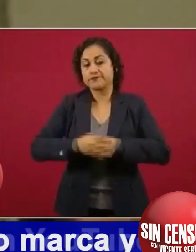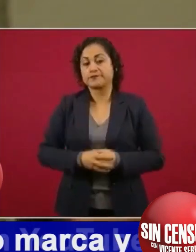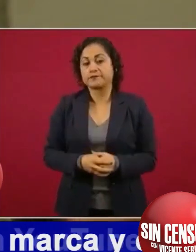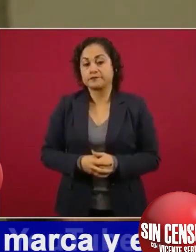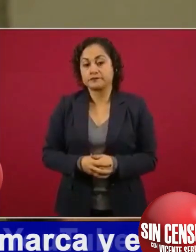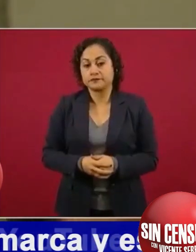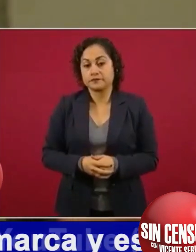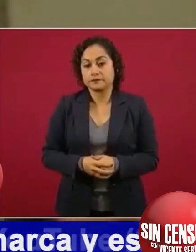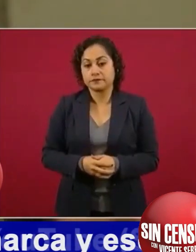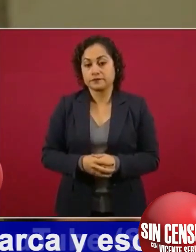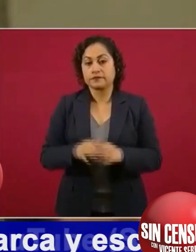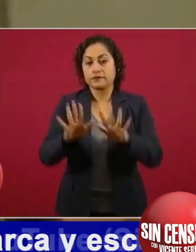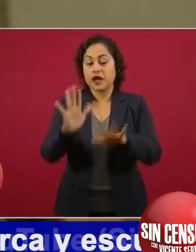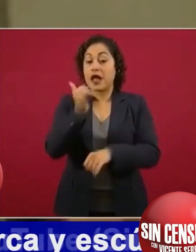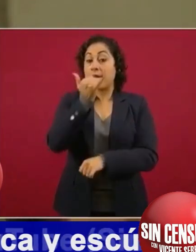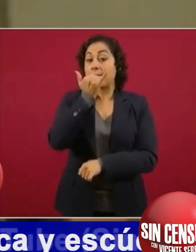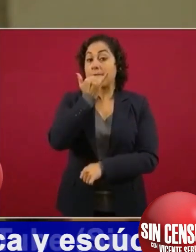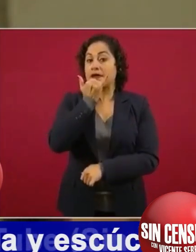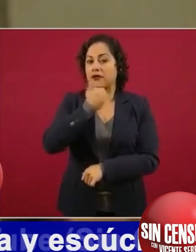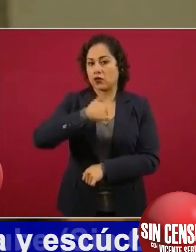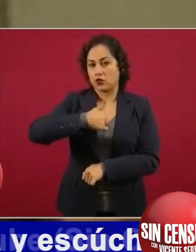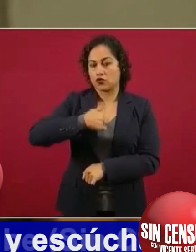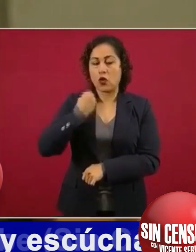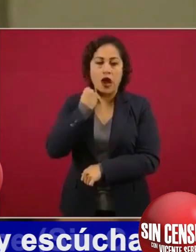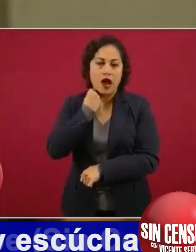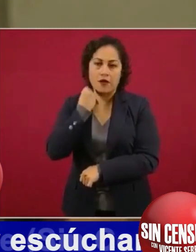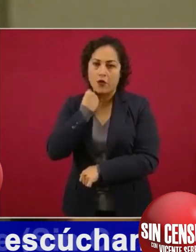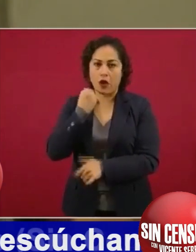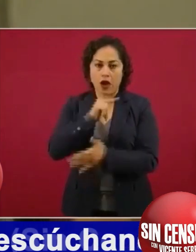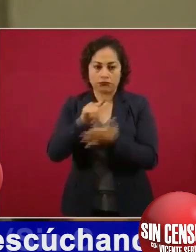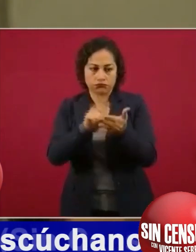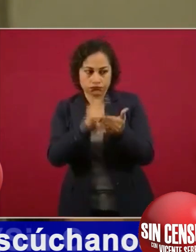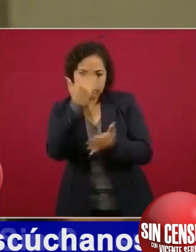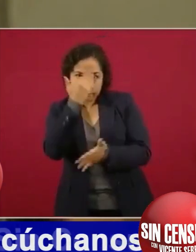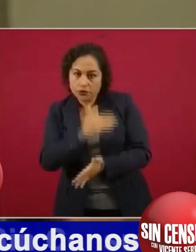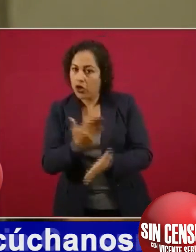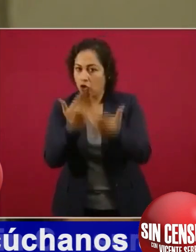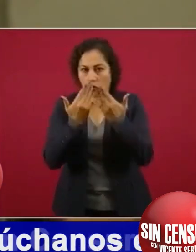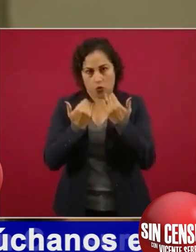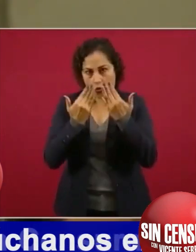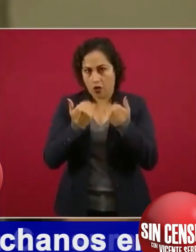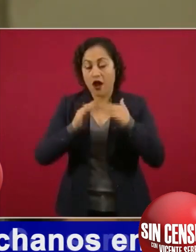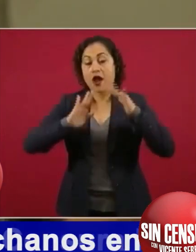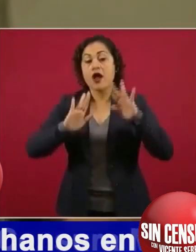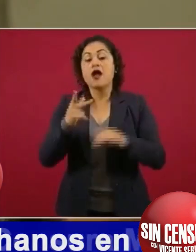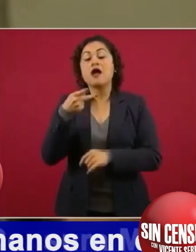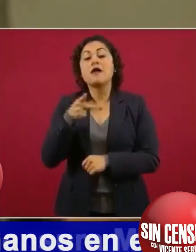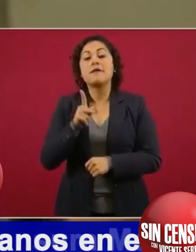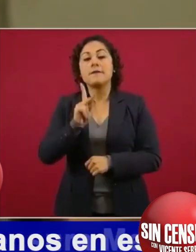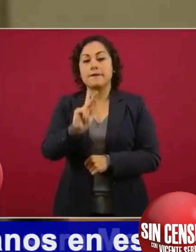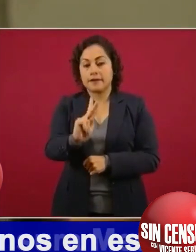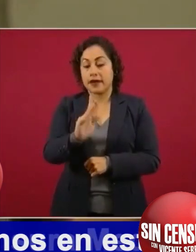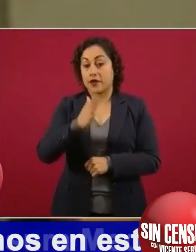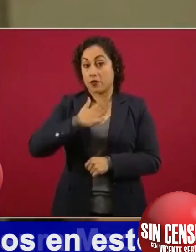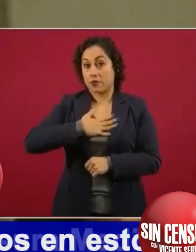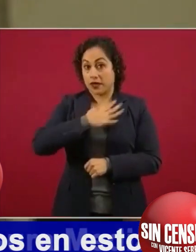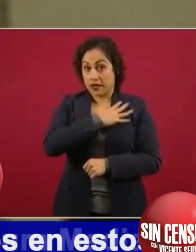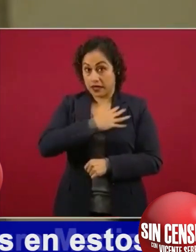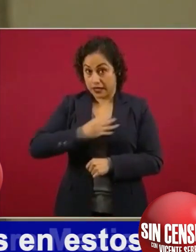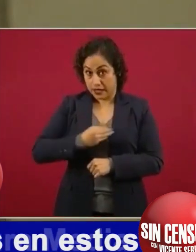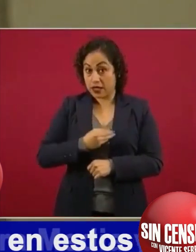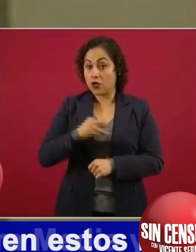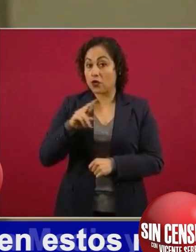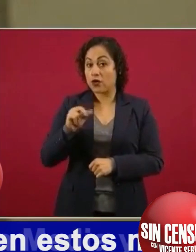Bueno, yo no sé mucho de leyes, pues lo que yo tengo claro es que mi hijo Rafael tiene 13 años encarcelado